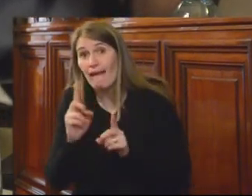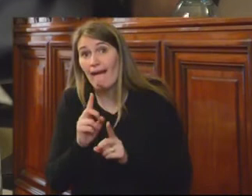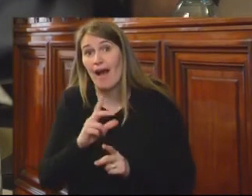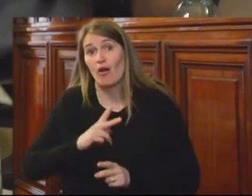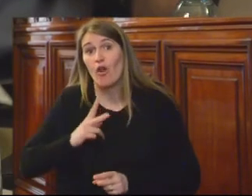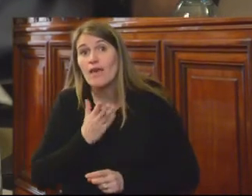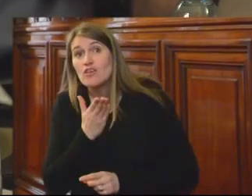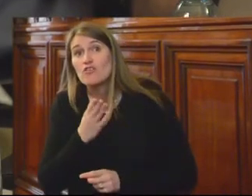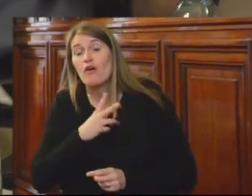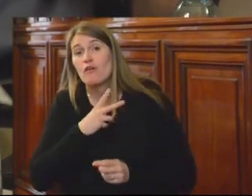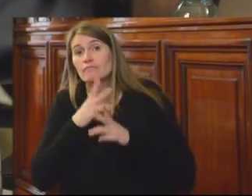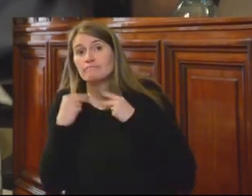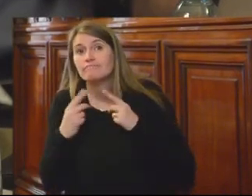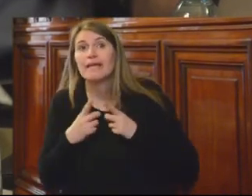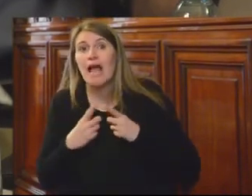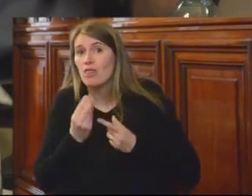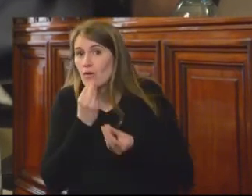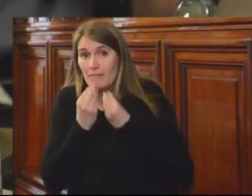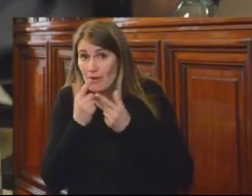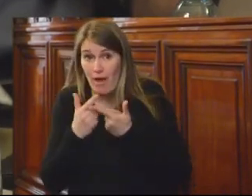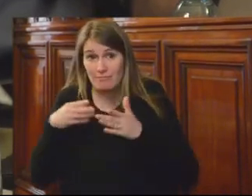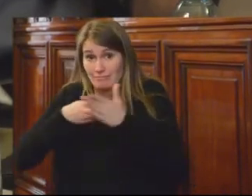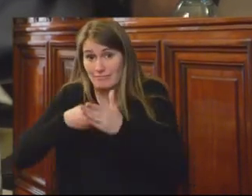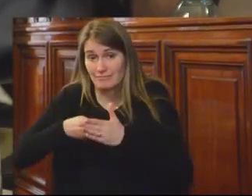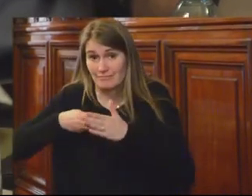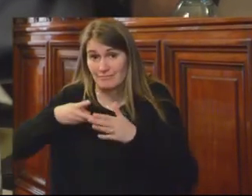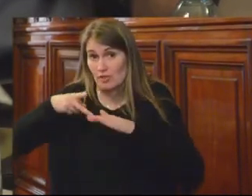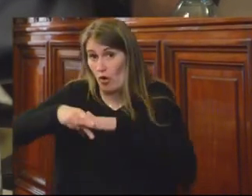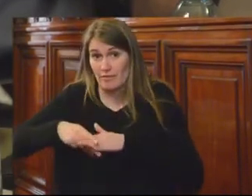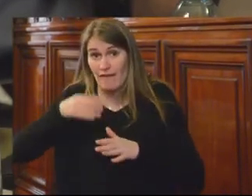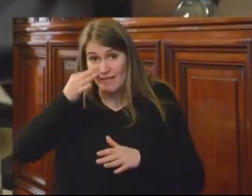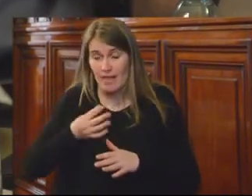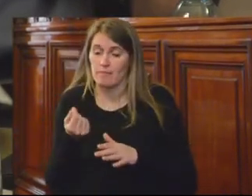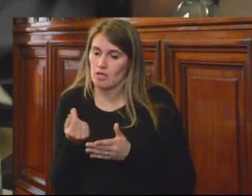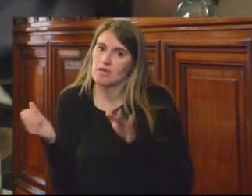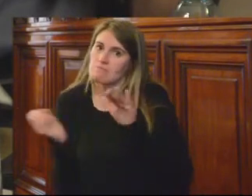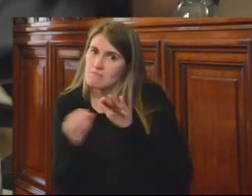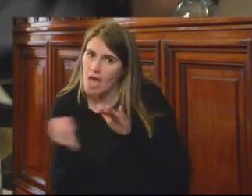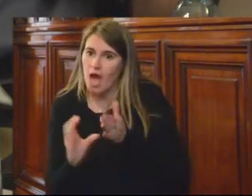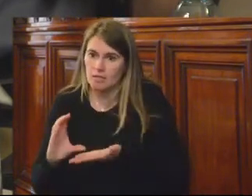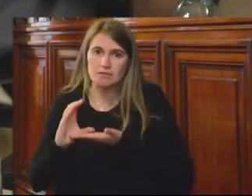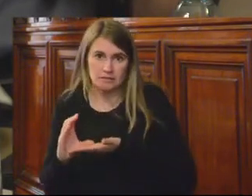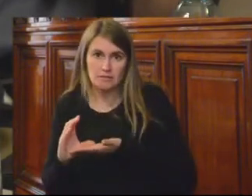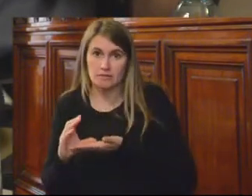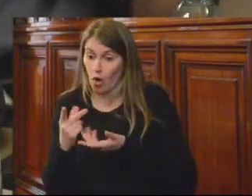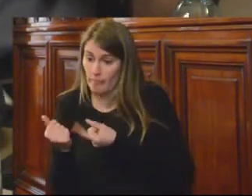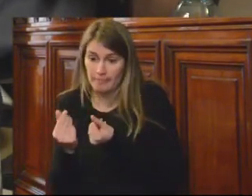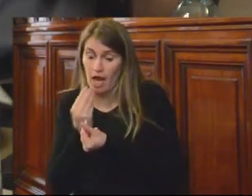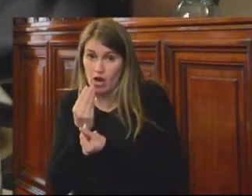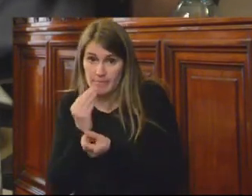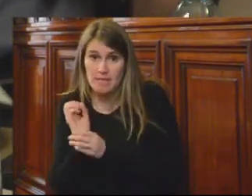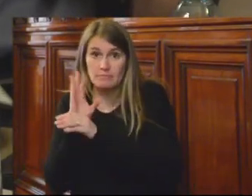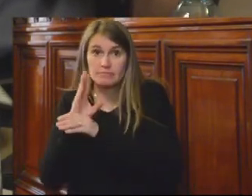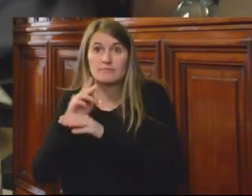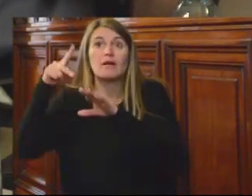que es una pregunta importante para los entes gubernamentales, porque si se hace la inversión como debe hacerse y no se está llegando, por favor,